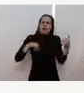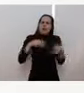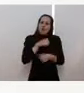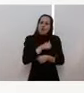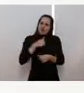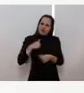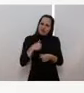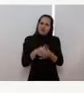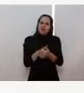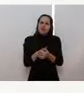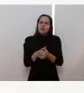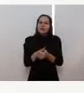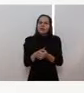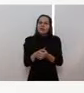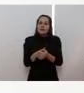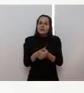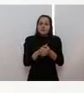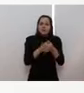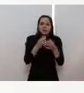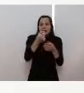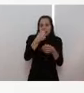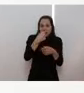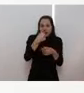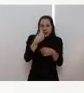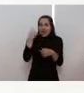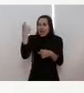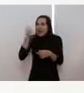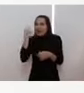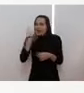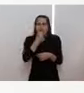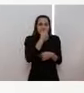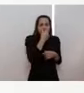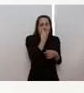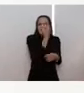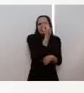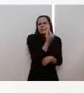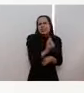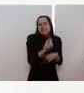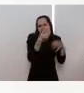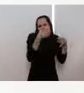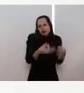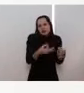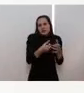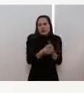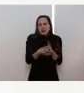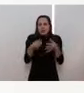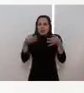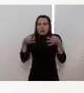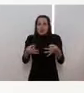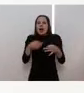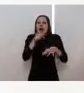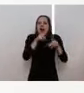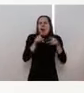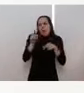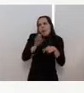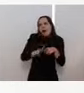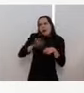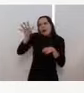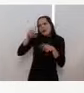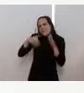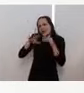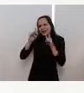adecuación de medicamentos estériles y de medicamentos no estériles en cuanto a preferiblemente en pacientes oncológicos